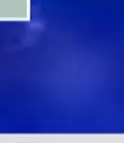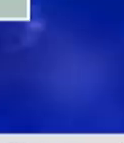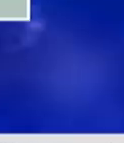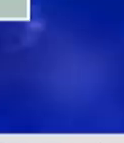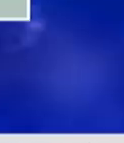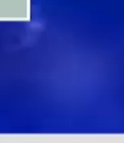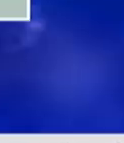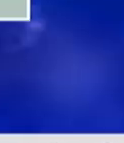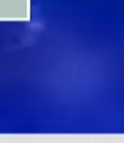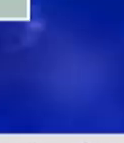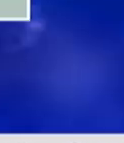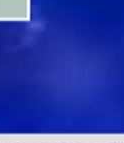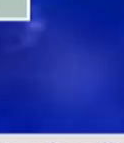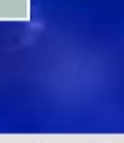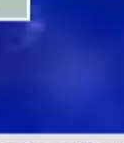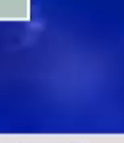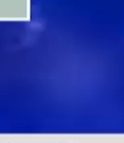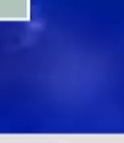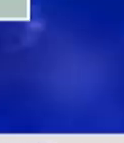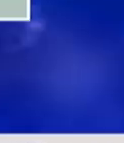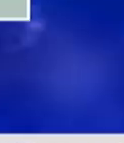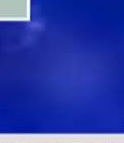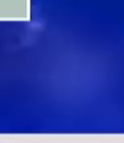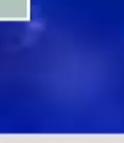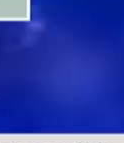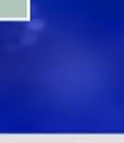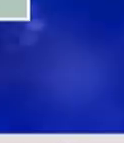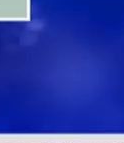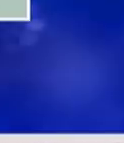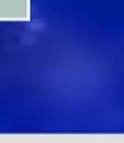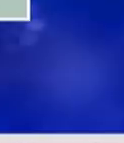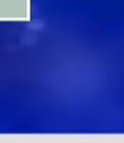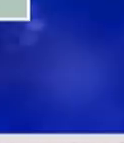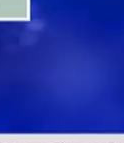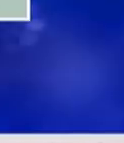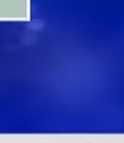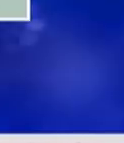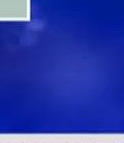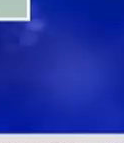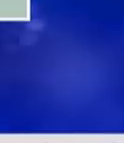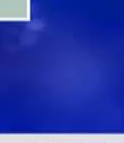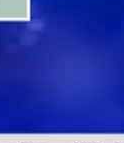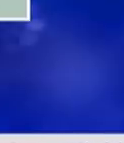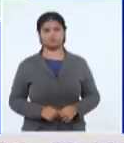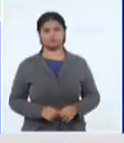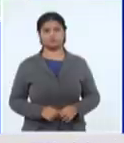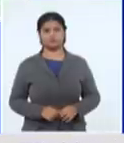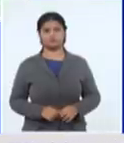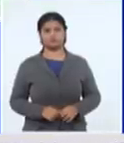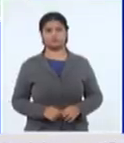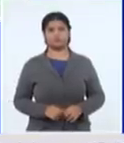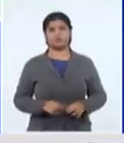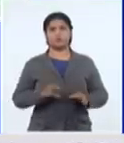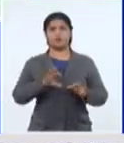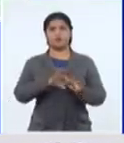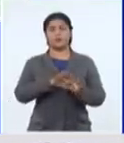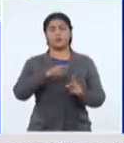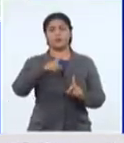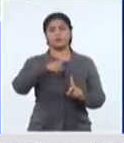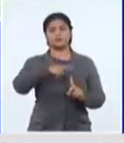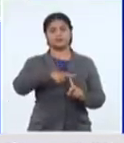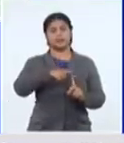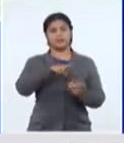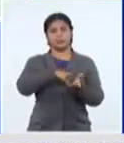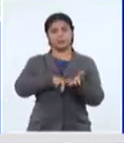Guantánamo, hoy con 15 casos autóctonos, 30 casos menos en relación con el día anterior y con una transmisión